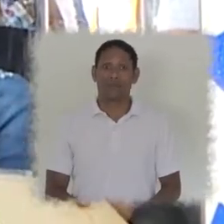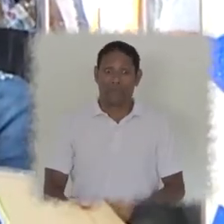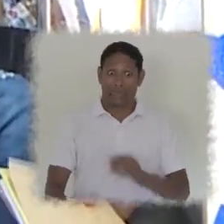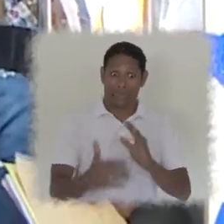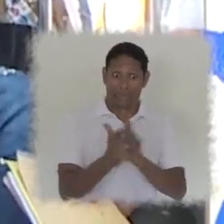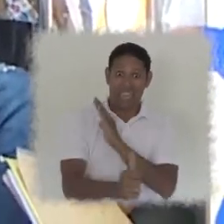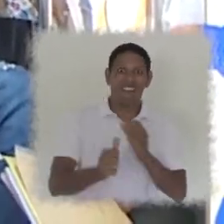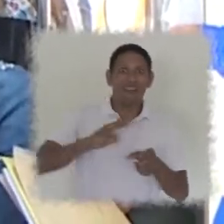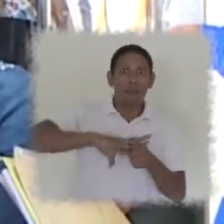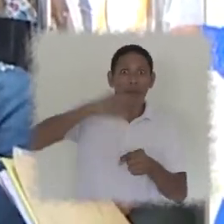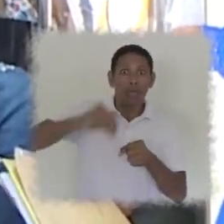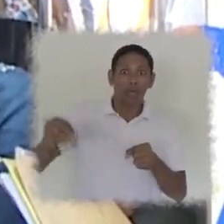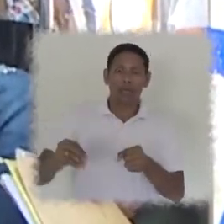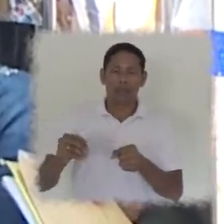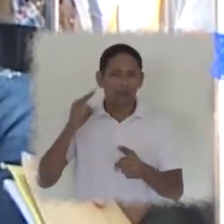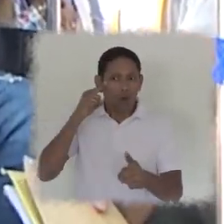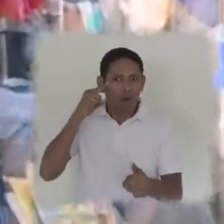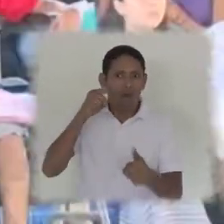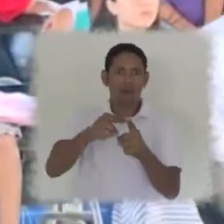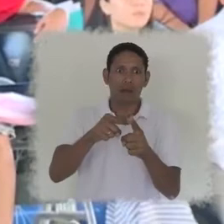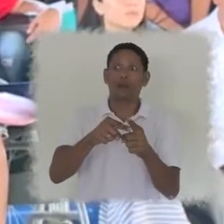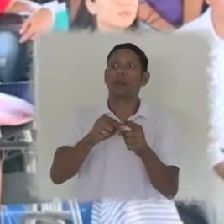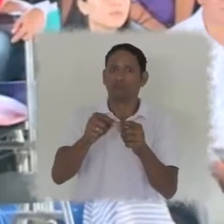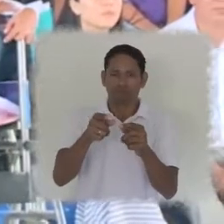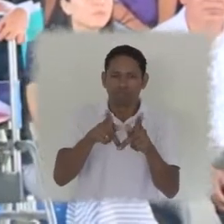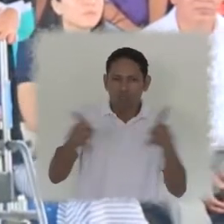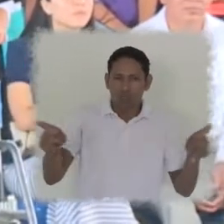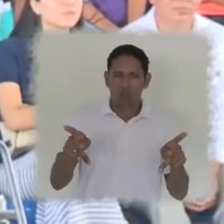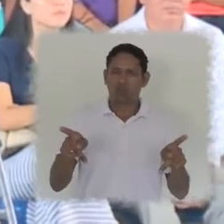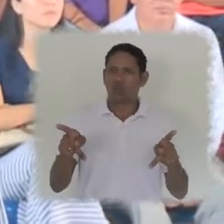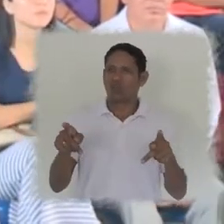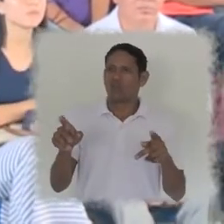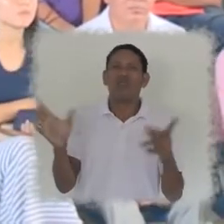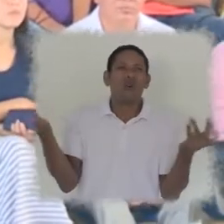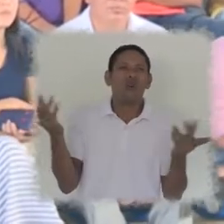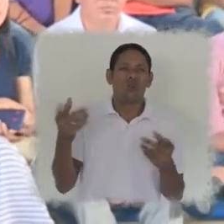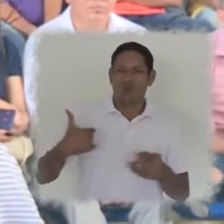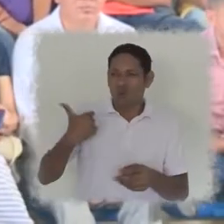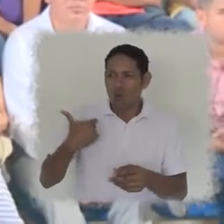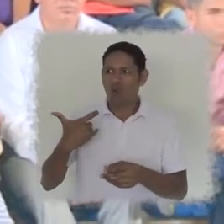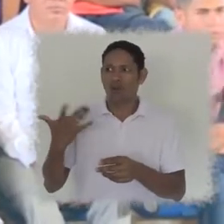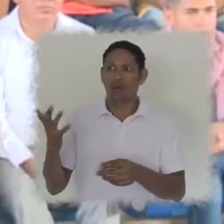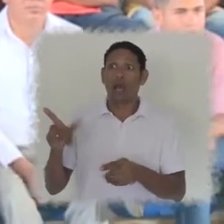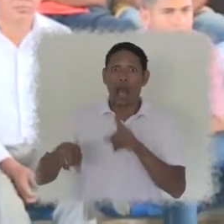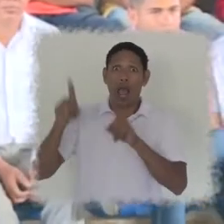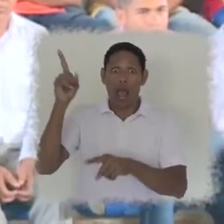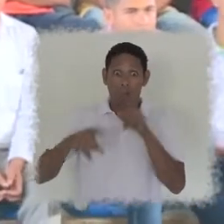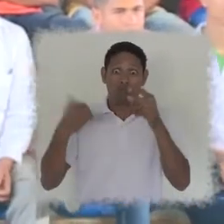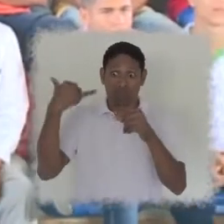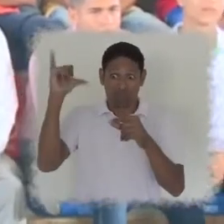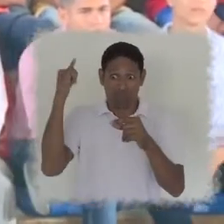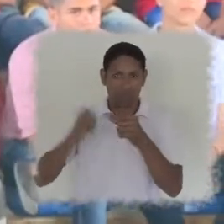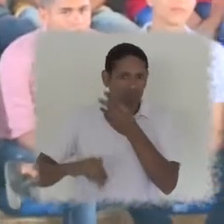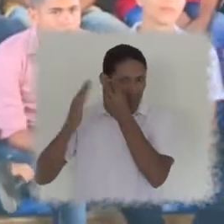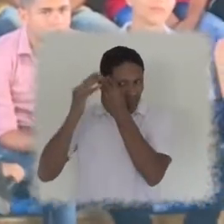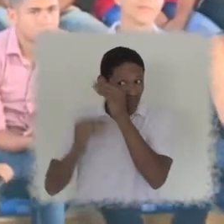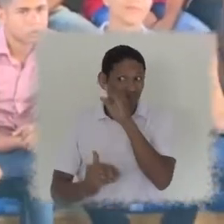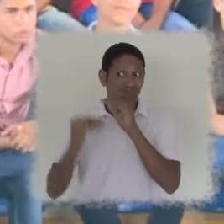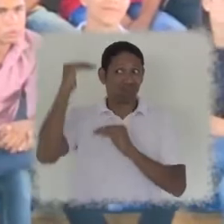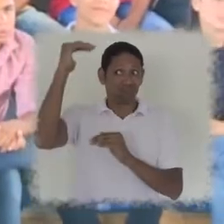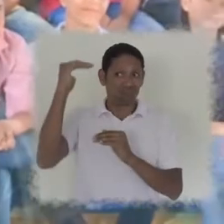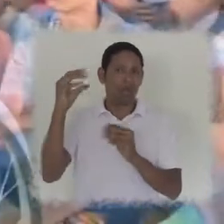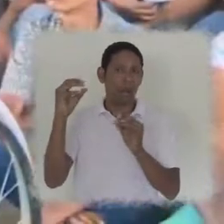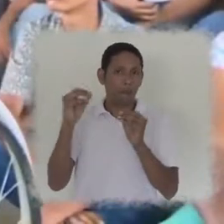Talento Magdalena tiene como finalidad promover el acceso efectivo a la educación superior a los jóvenes magdalenenses destacados por su